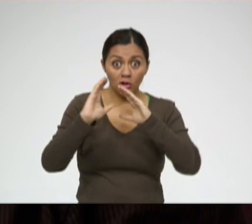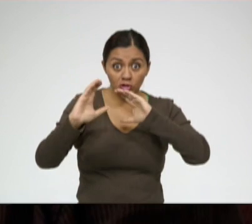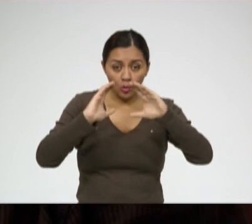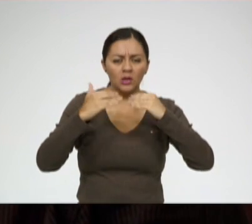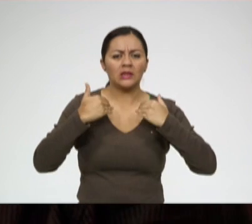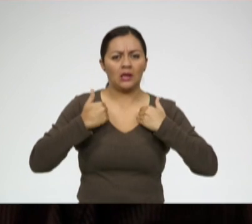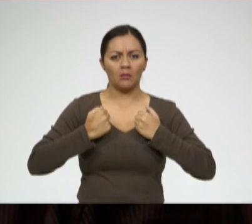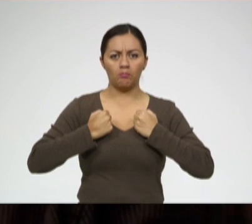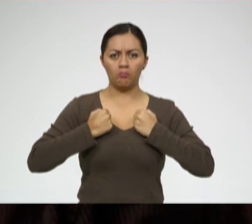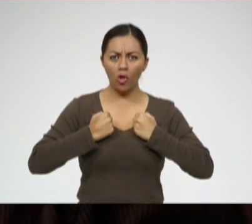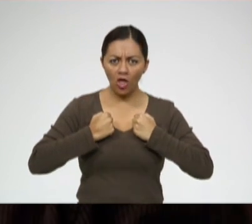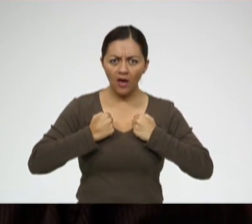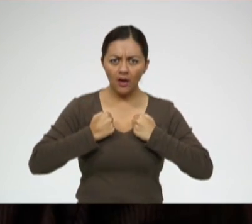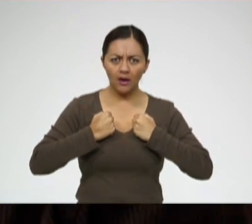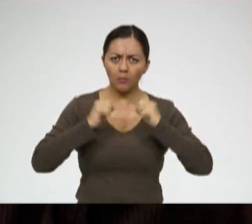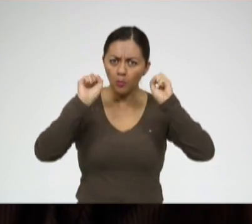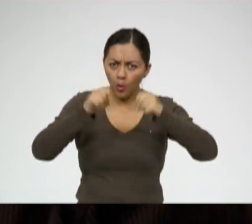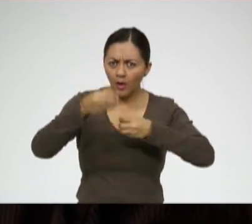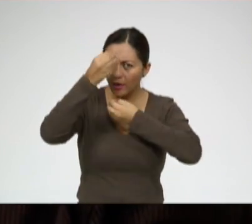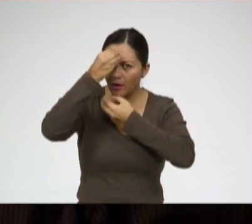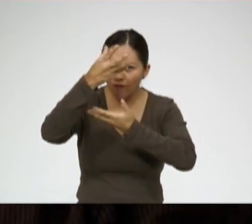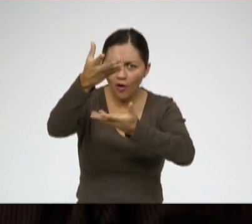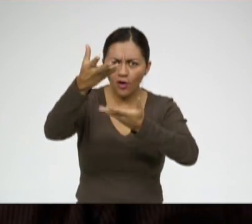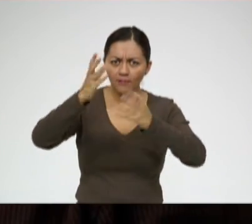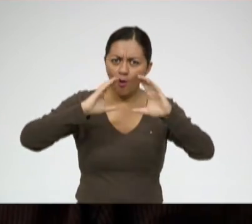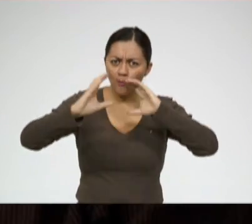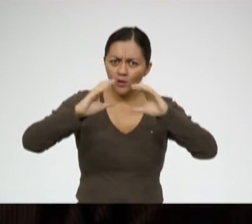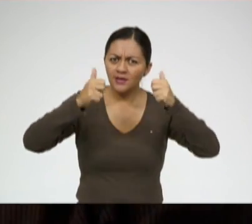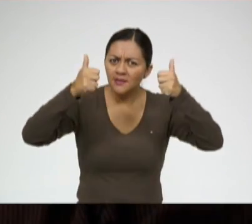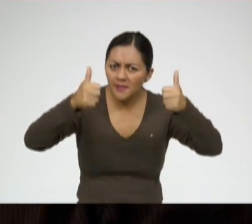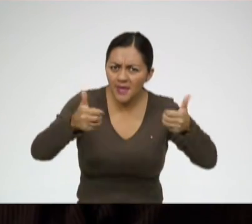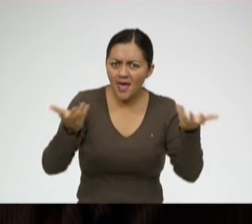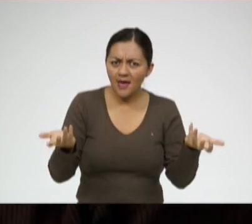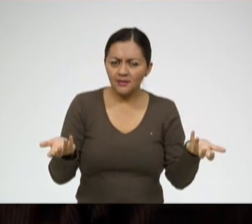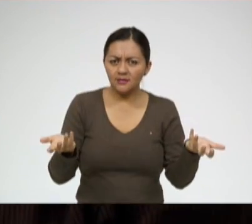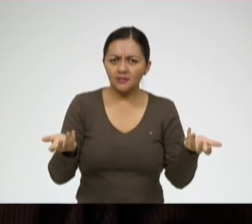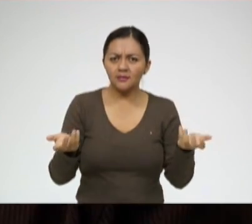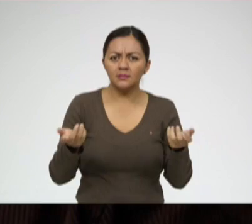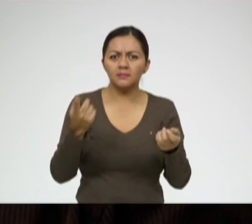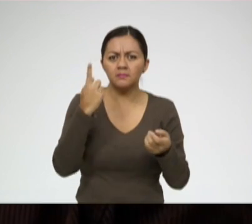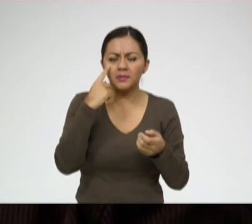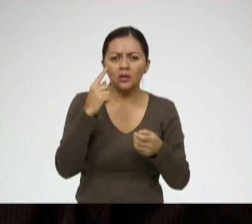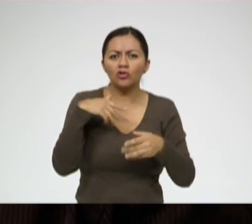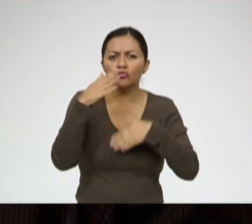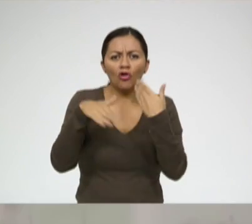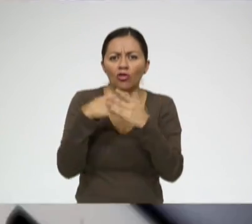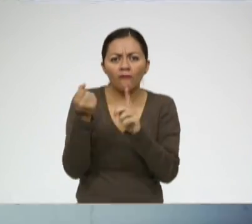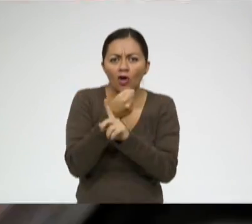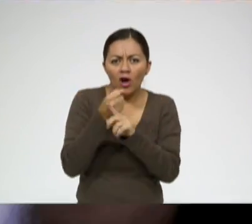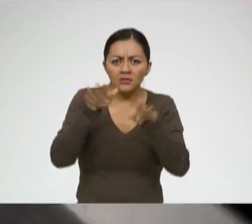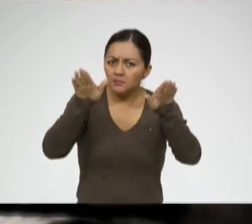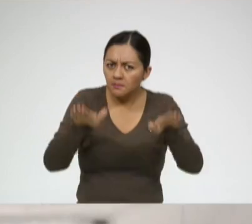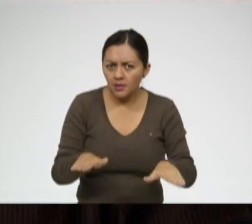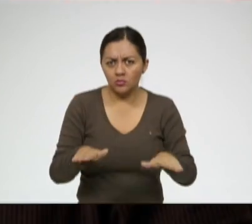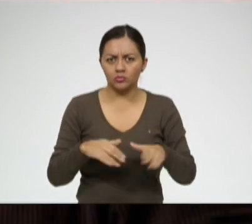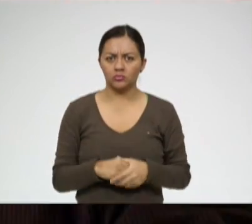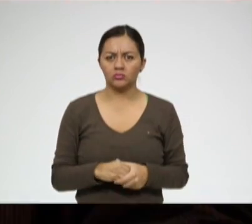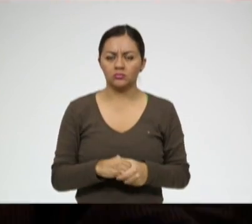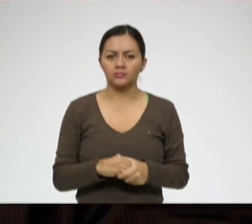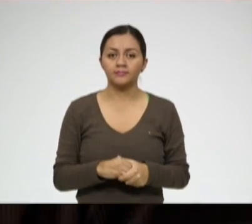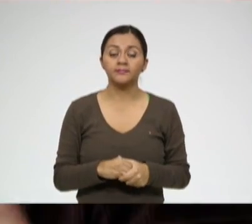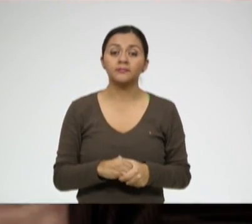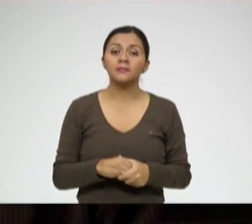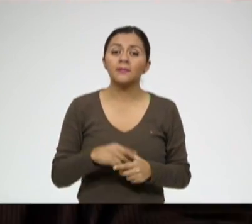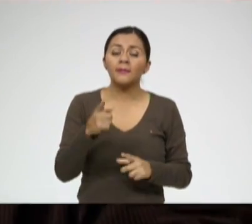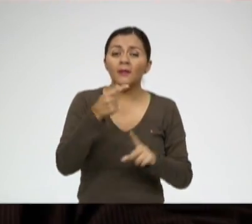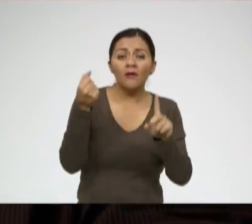los motivos, las condiciones y las causas que subyacen a las expresiones violentas. La violencia